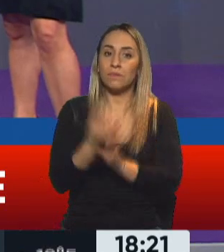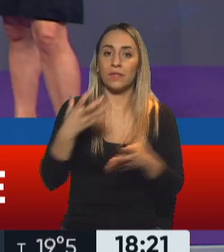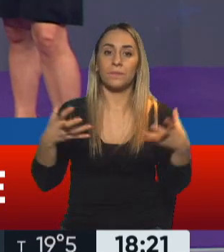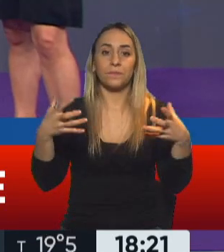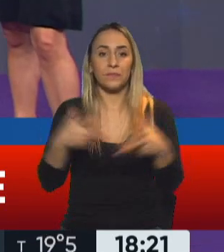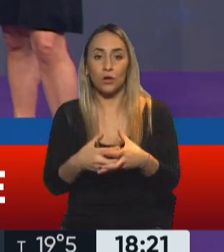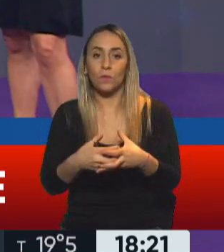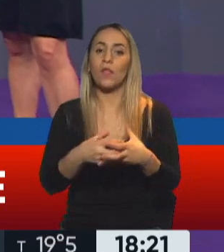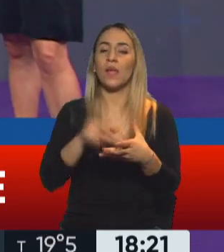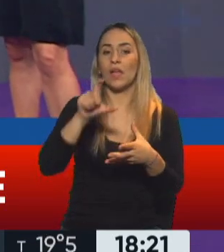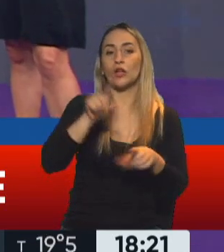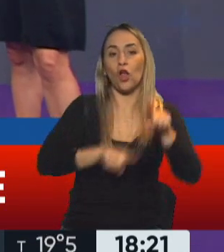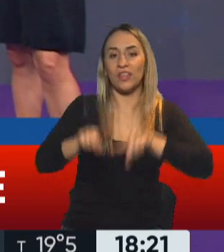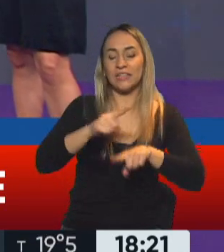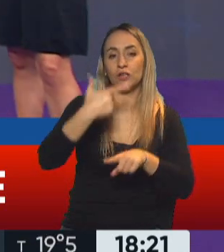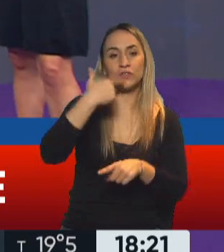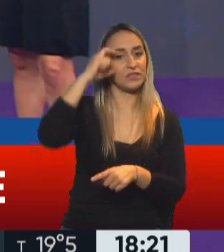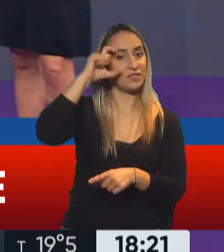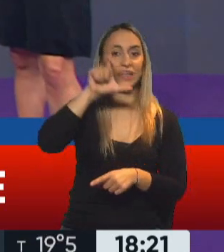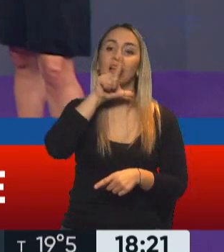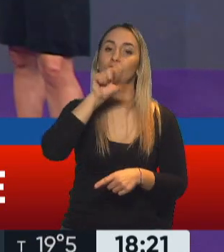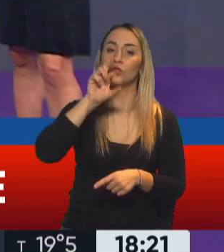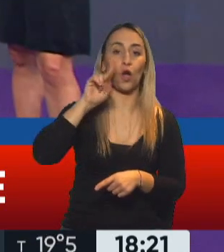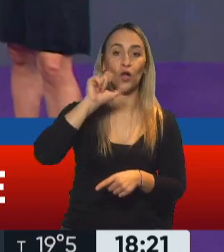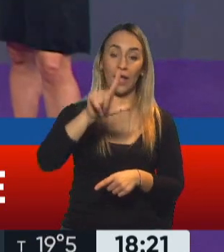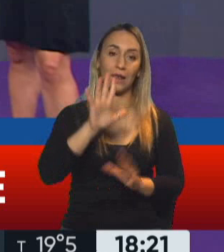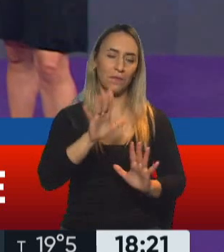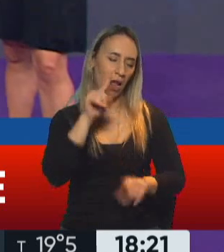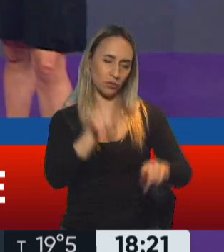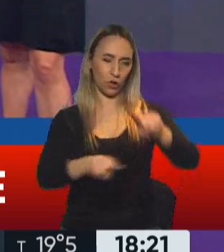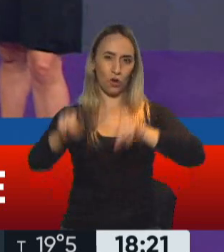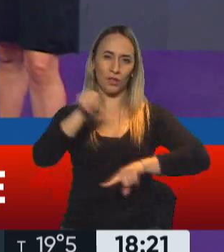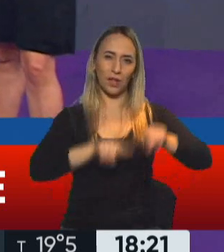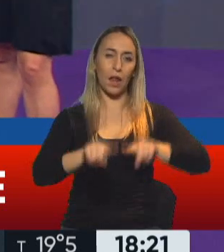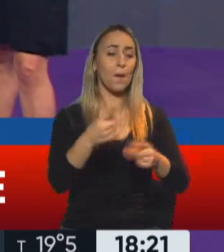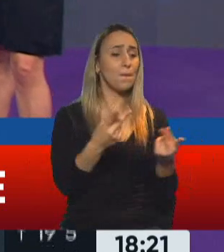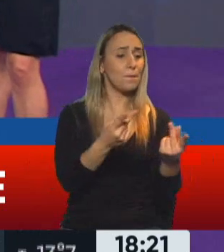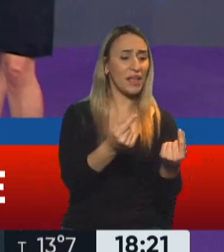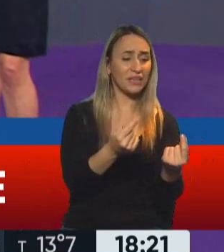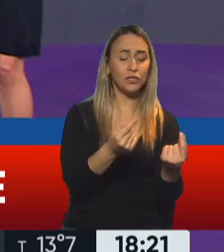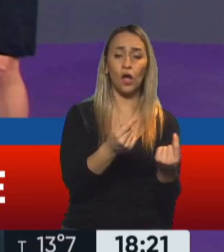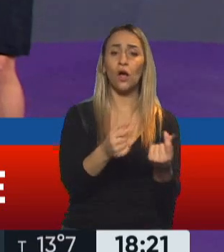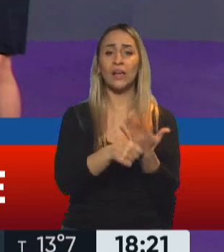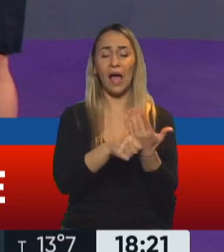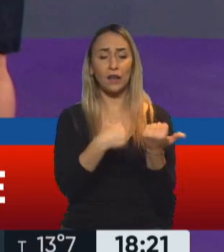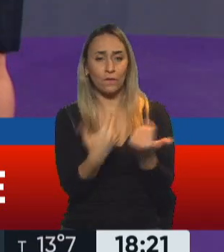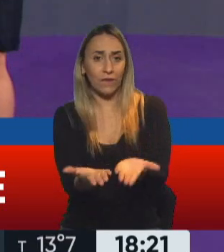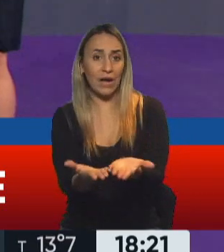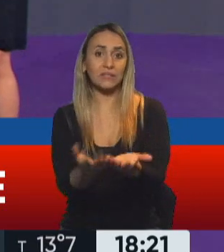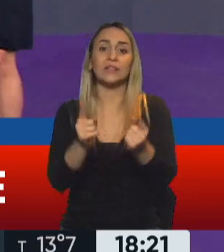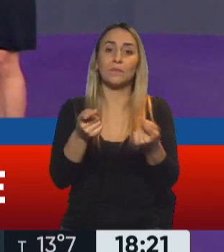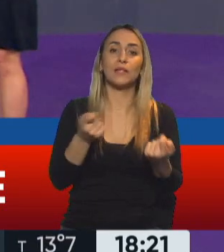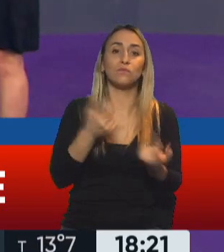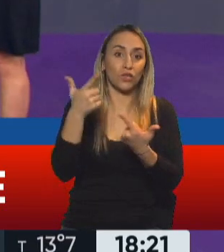coordinación sectorial para profundizar los controles sobre el sector exportador y coordinar precios y ofertas. Esto es para que con los